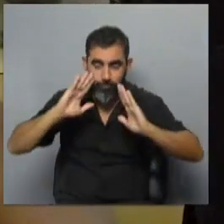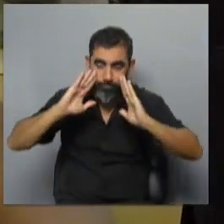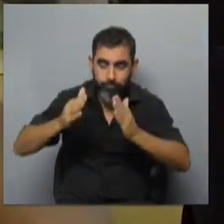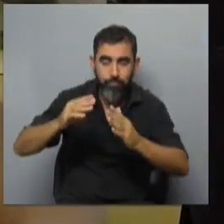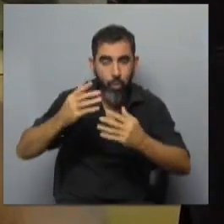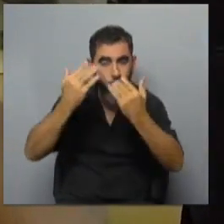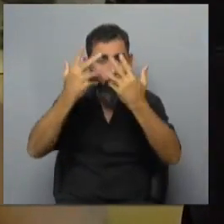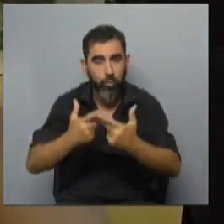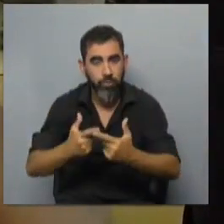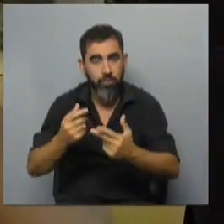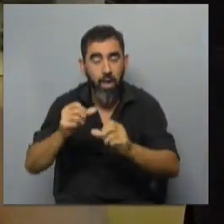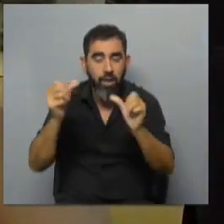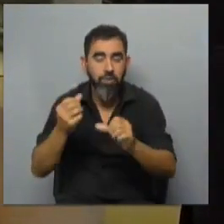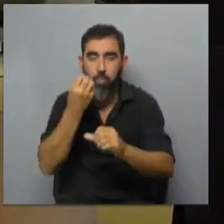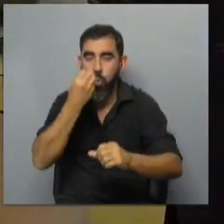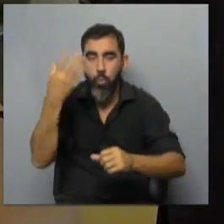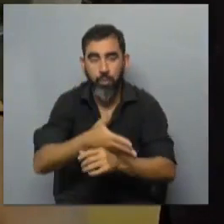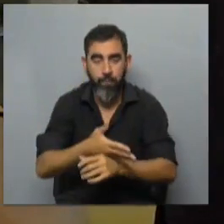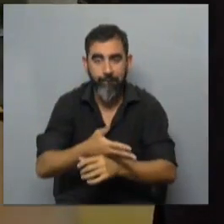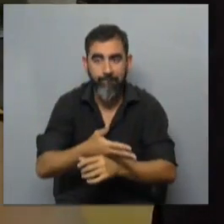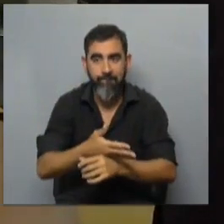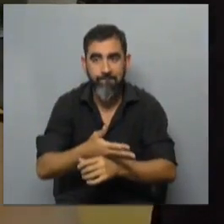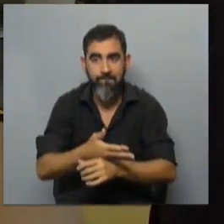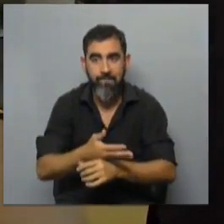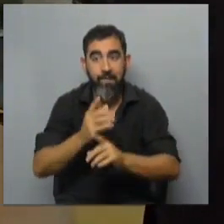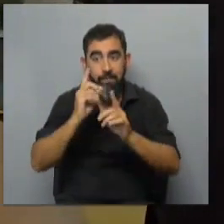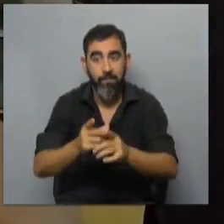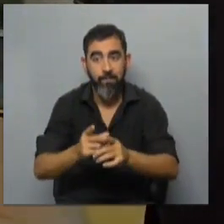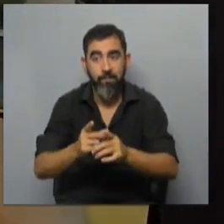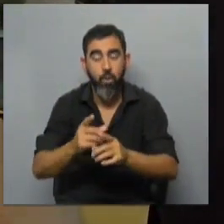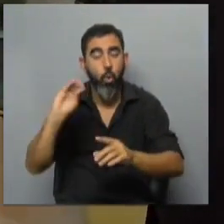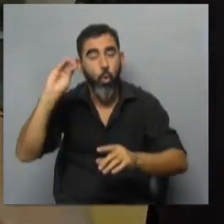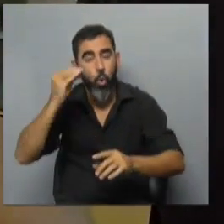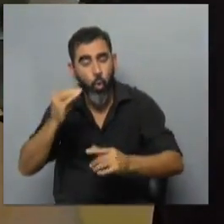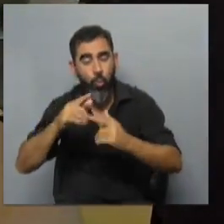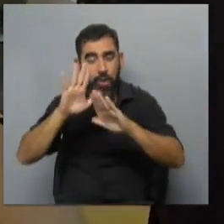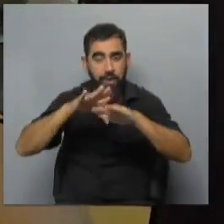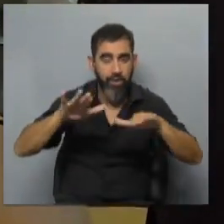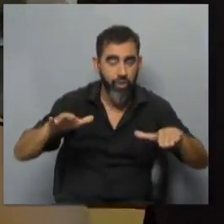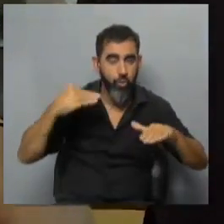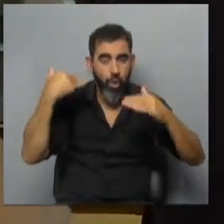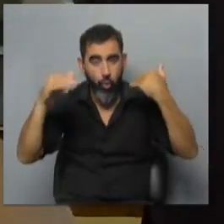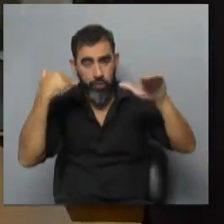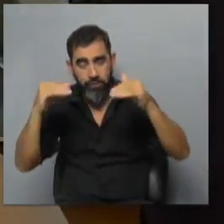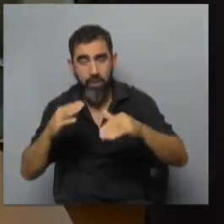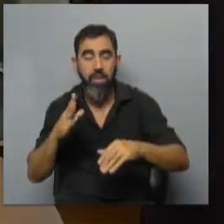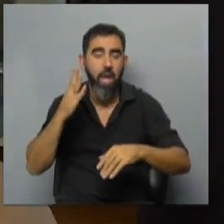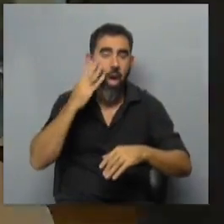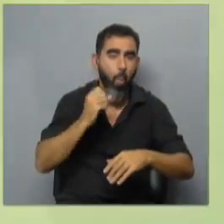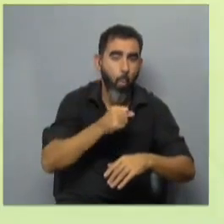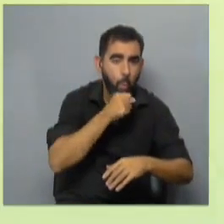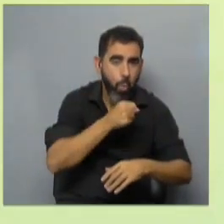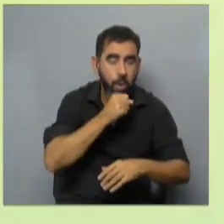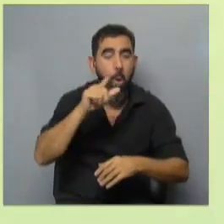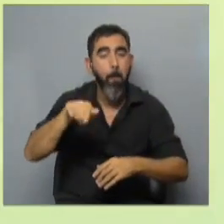esto y vamos a trabajar lo mejor posible en el cual es marcamos justamente con la juventud con los niños adolescentes abuelos no sé mañana